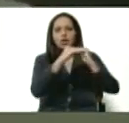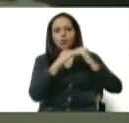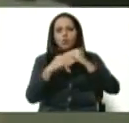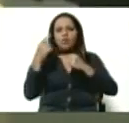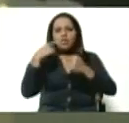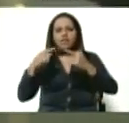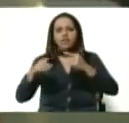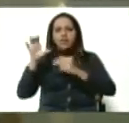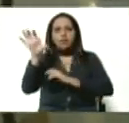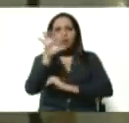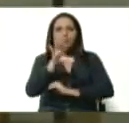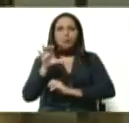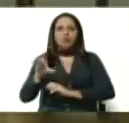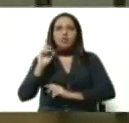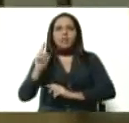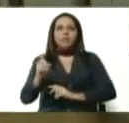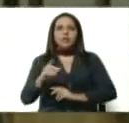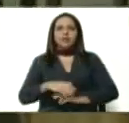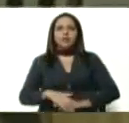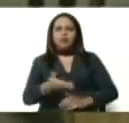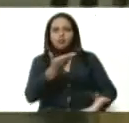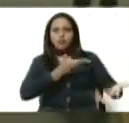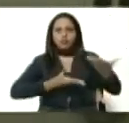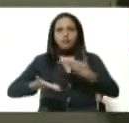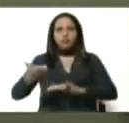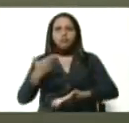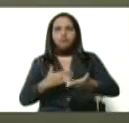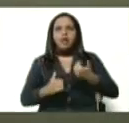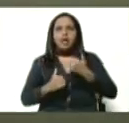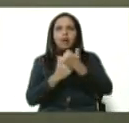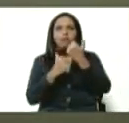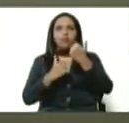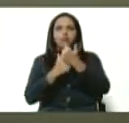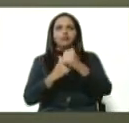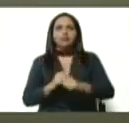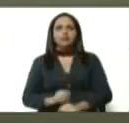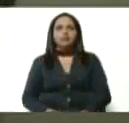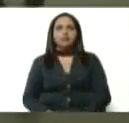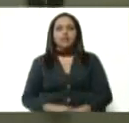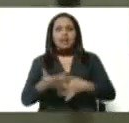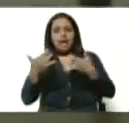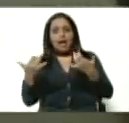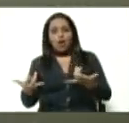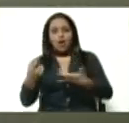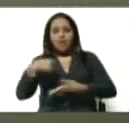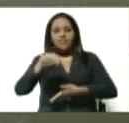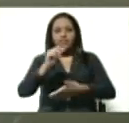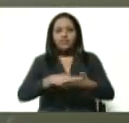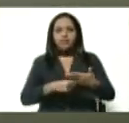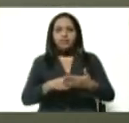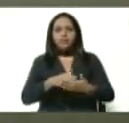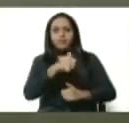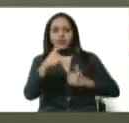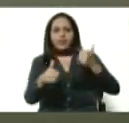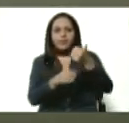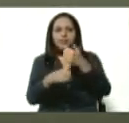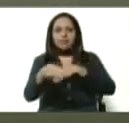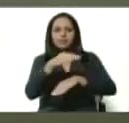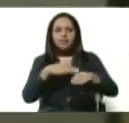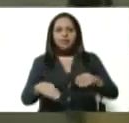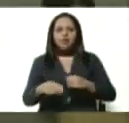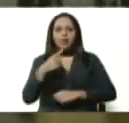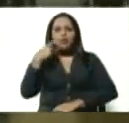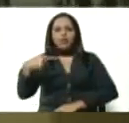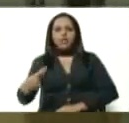estados y el multilateralismo y la solidaridad. Y el ciudadano Anthony Coello, viceministro de Política Interior